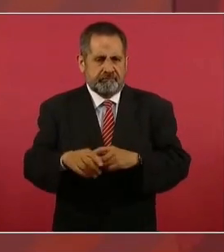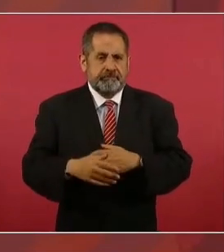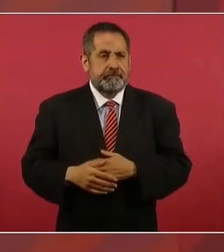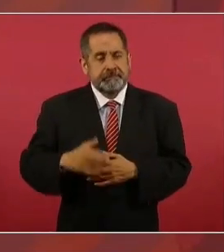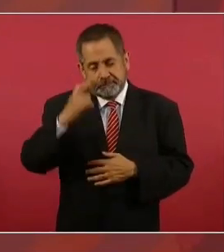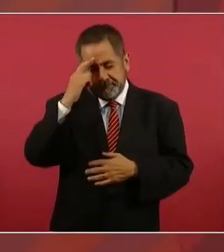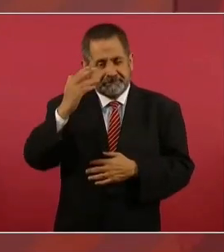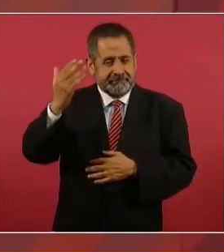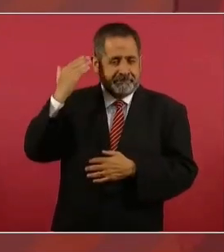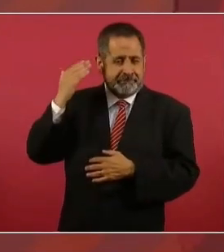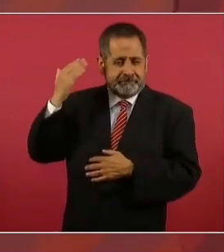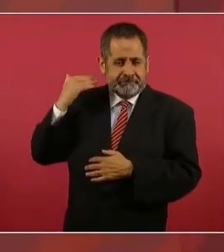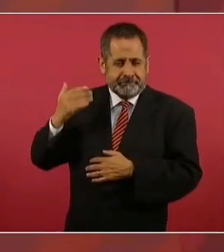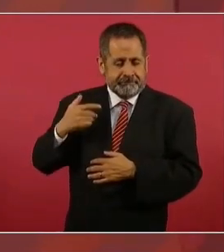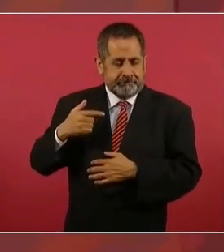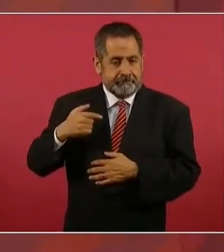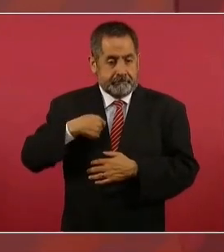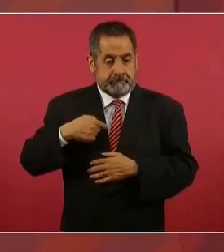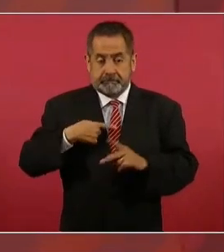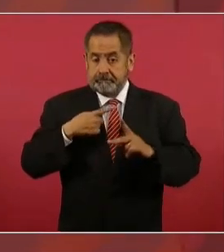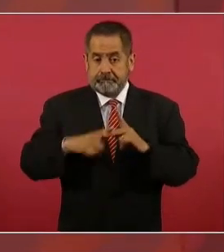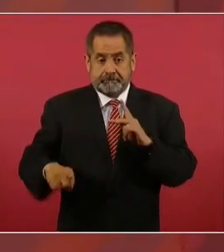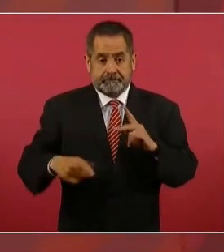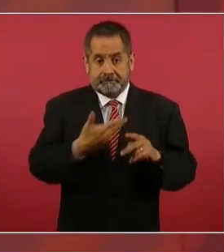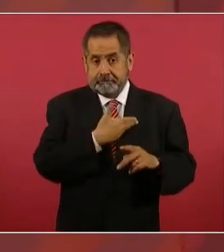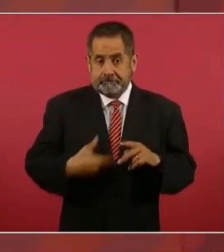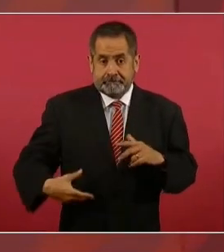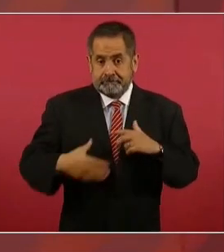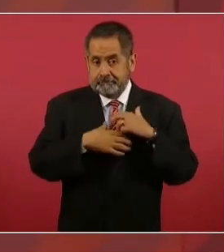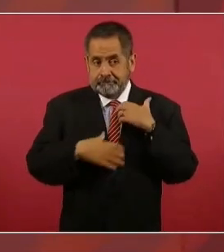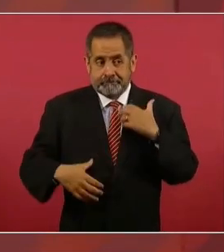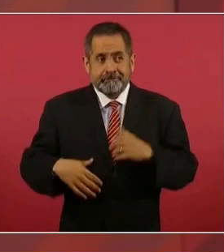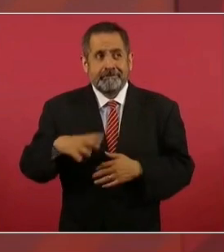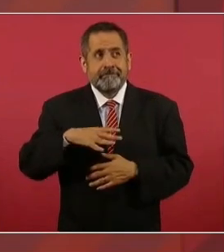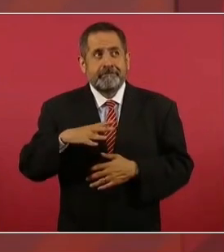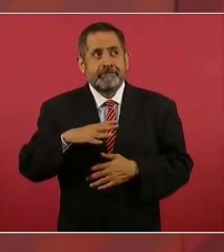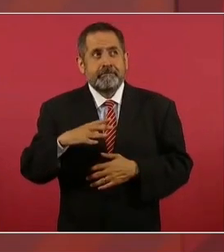dos problemas de aislamiento: